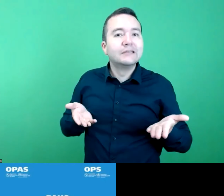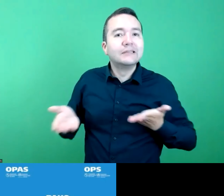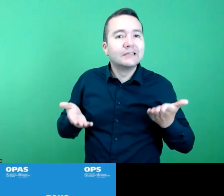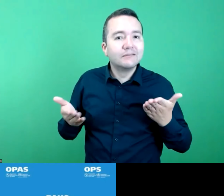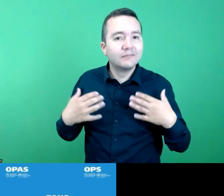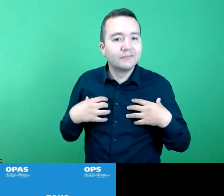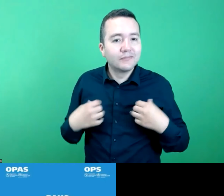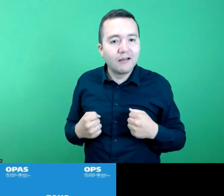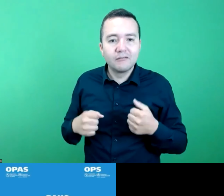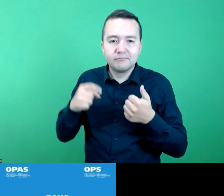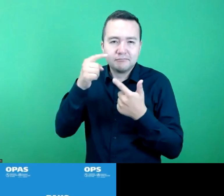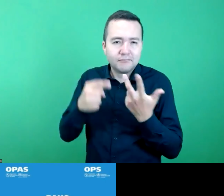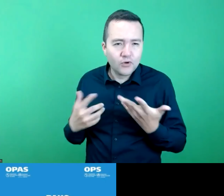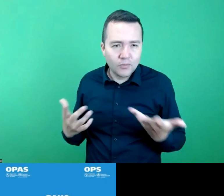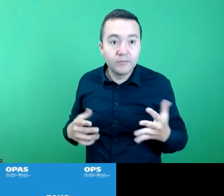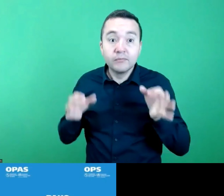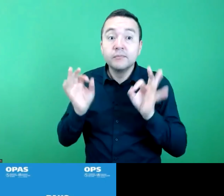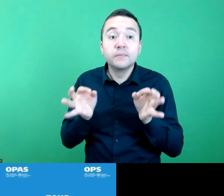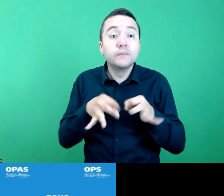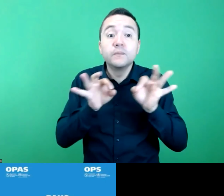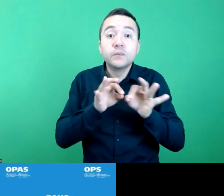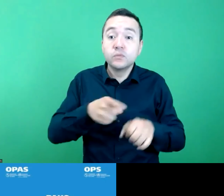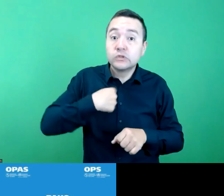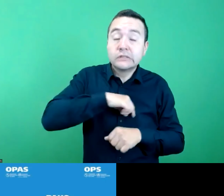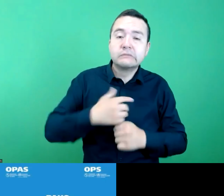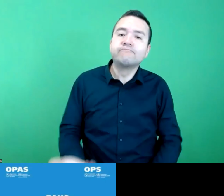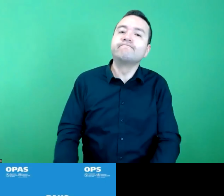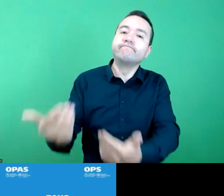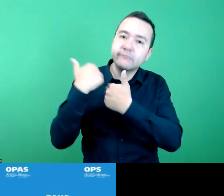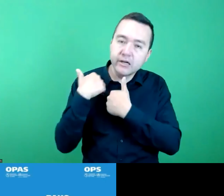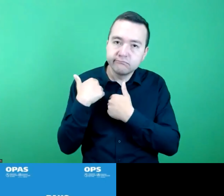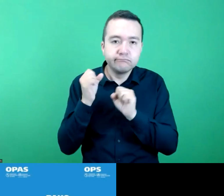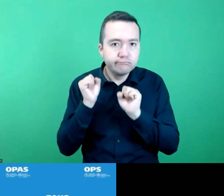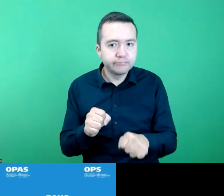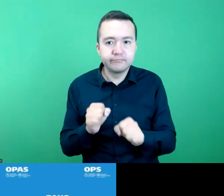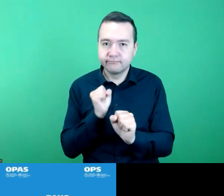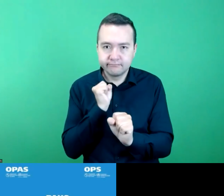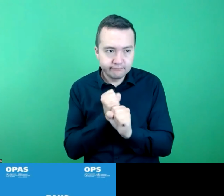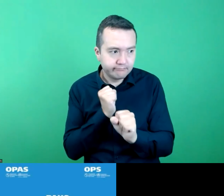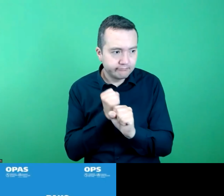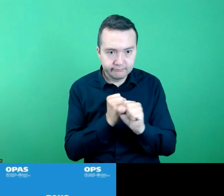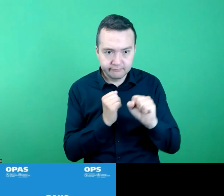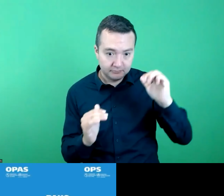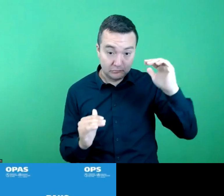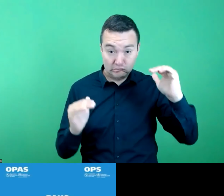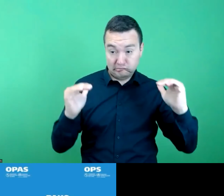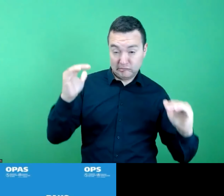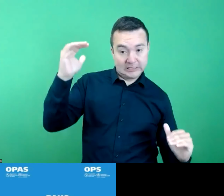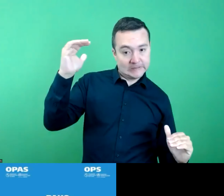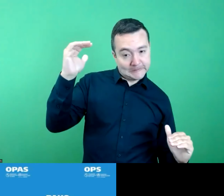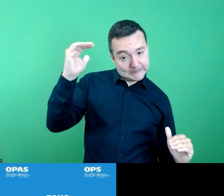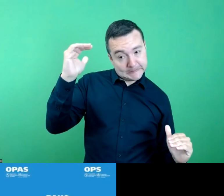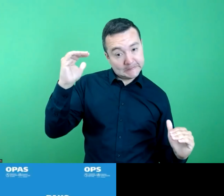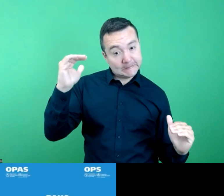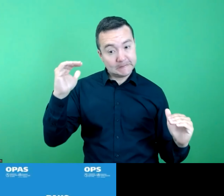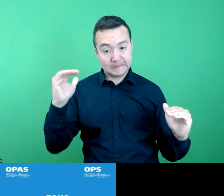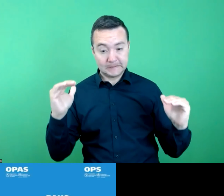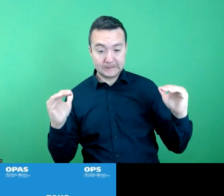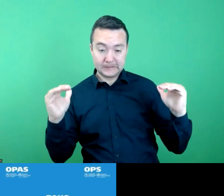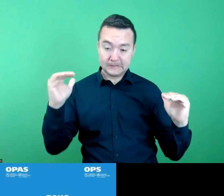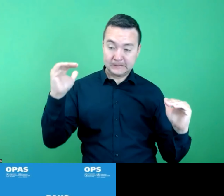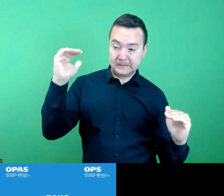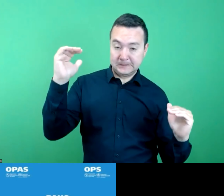responsabilidad colectiva trabajar para equilibrar esta relación, impulsando una atención